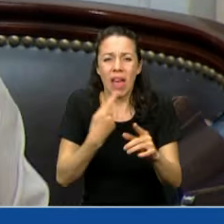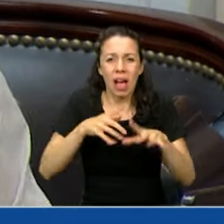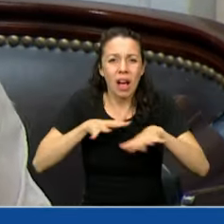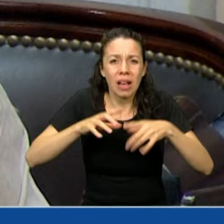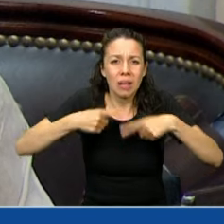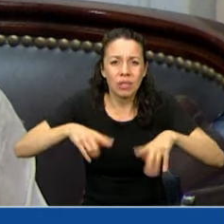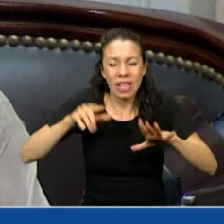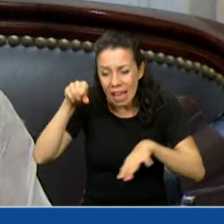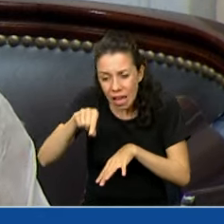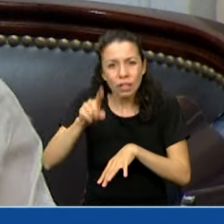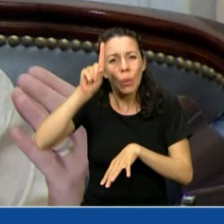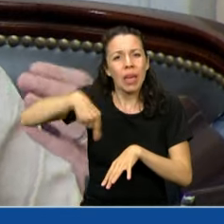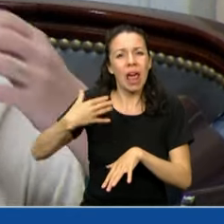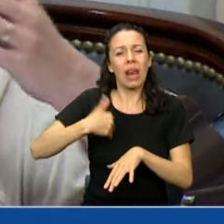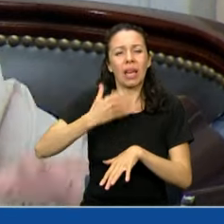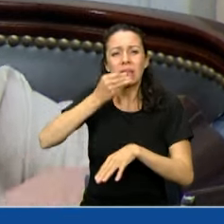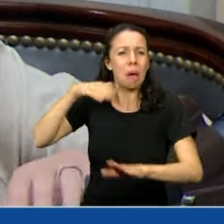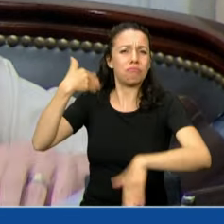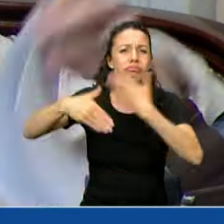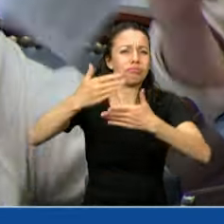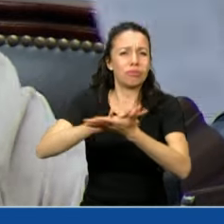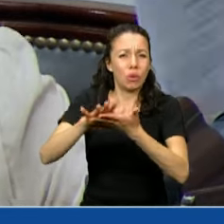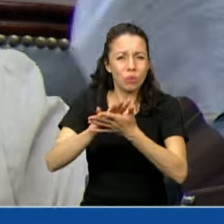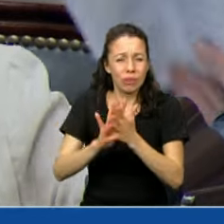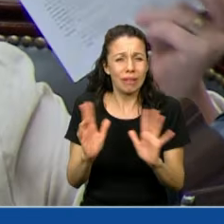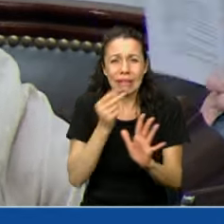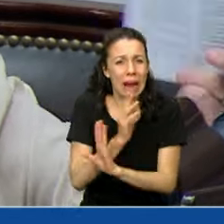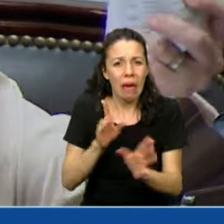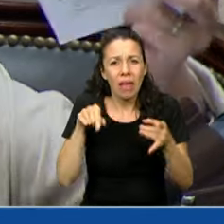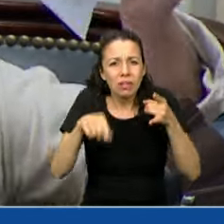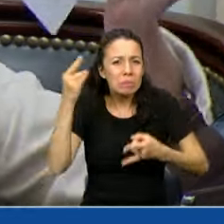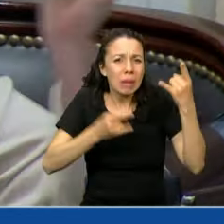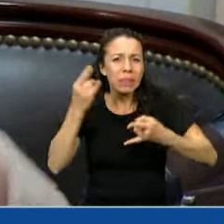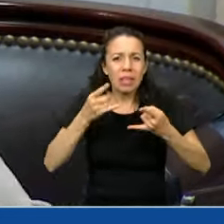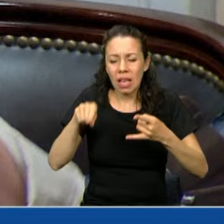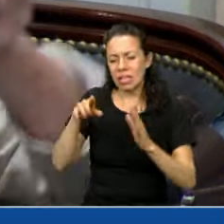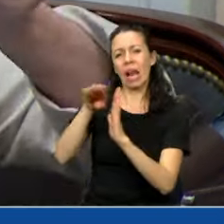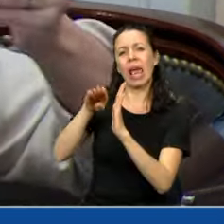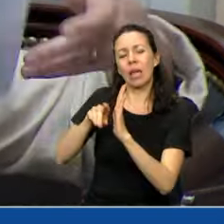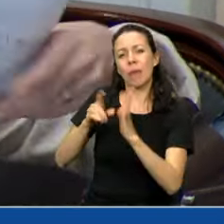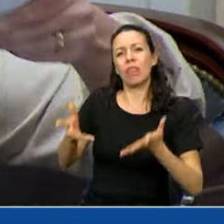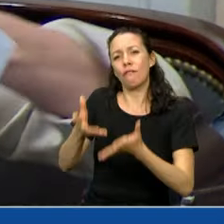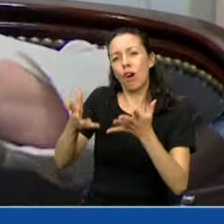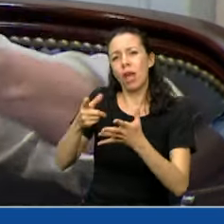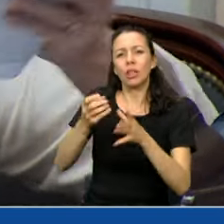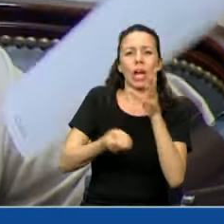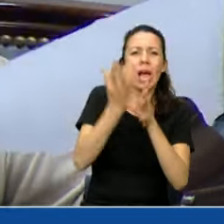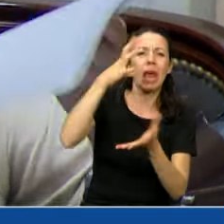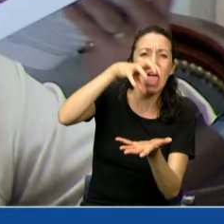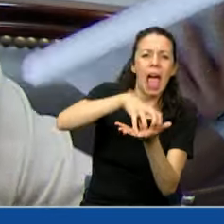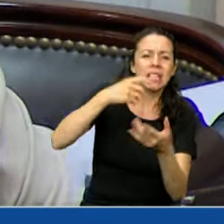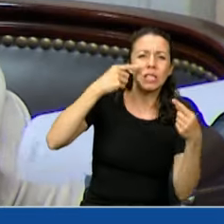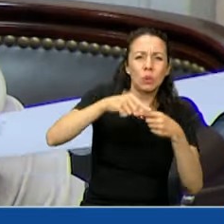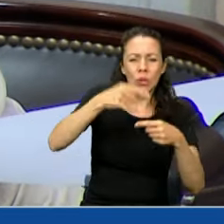no saca Argentina adelante nada nada es es mentira este régimen de fomento que crea el instituto y que tiene